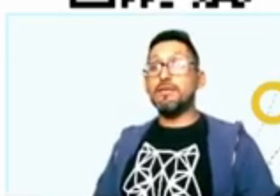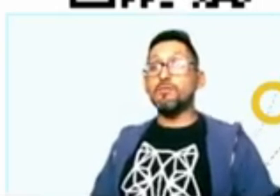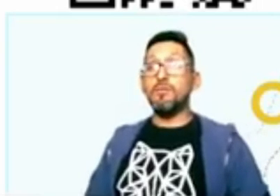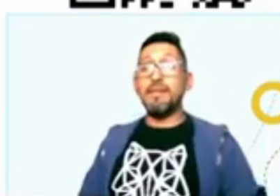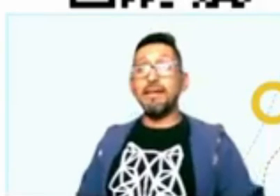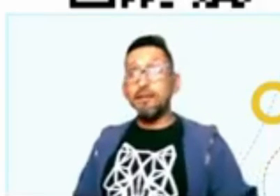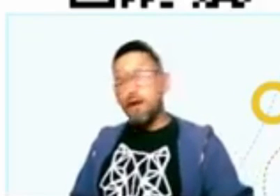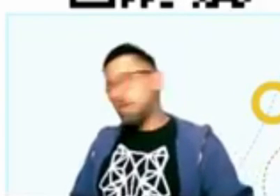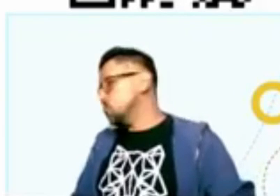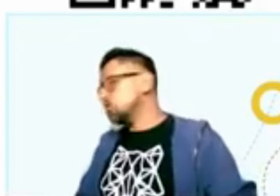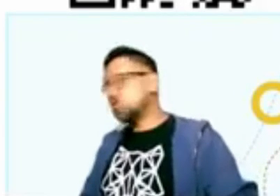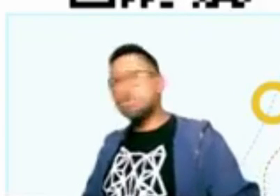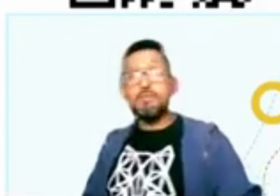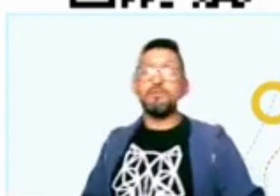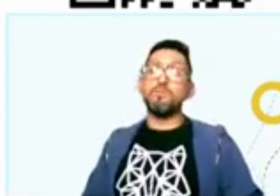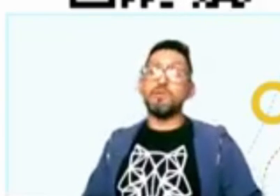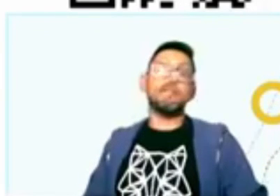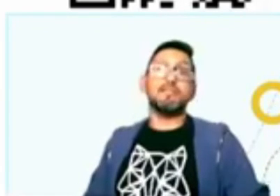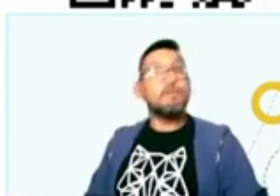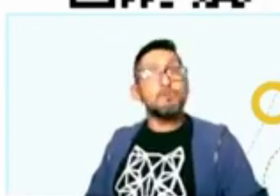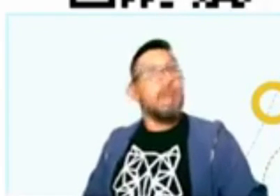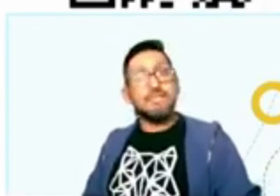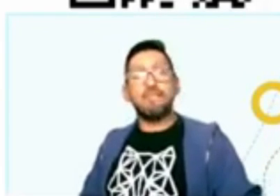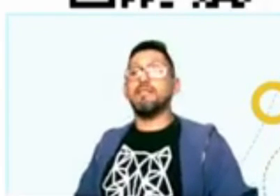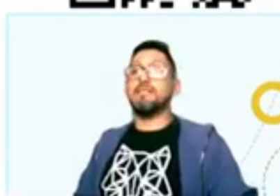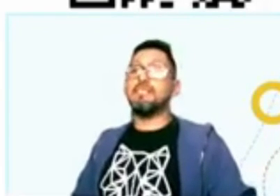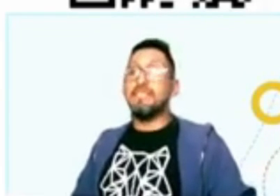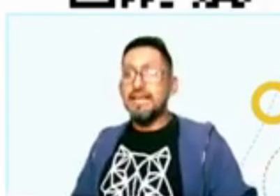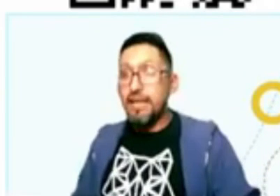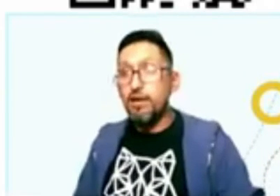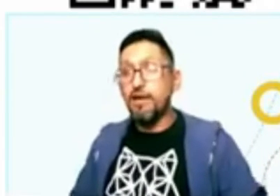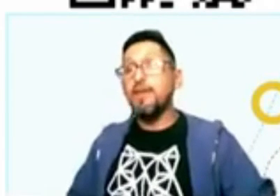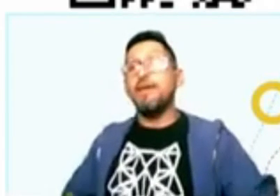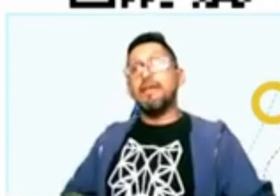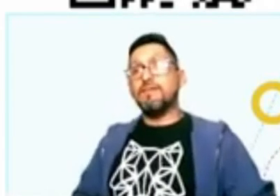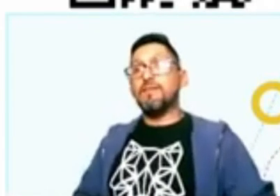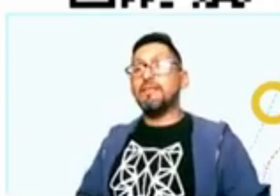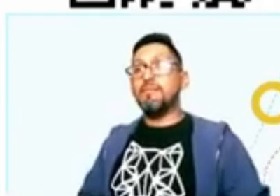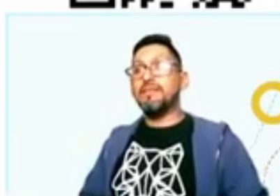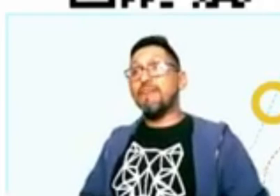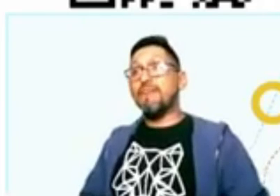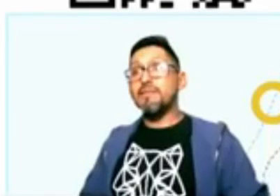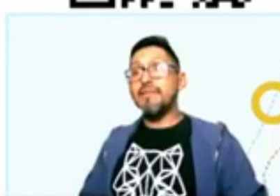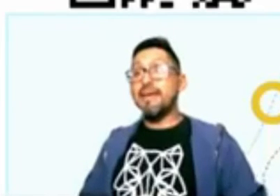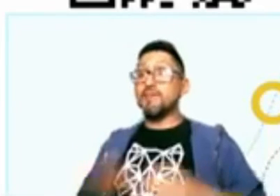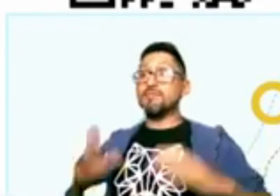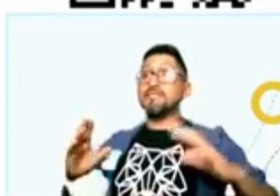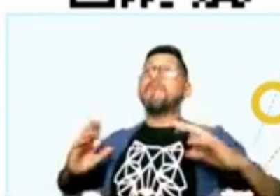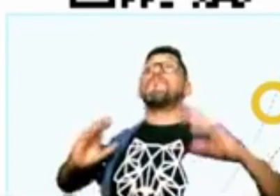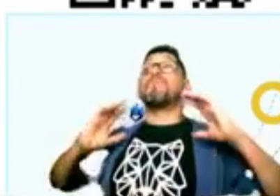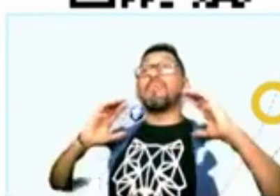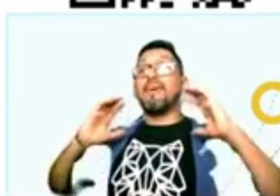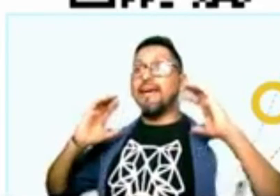Universidad Autónoma de Guerrero. Hay muchísimas cosas por hacer. Necesitamos más gente en ciencia. Creo que definitivamente la forma de llegar a ellos